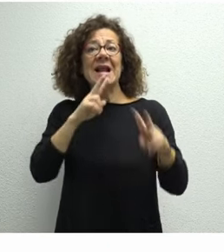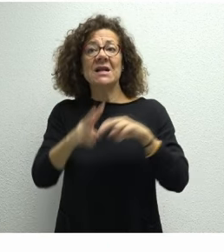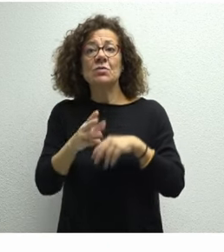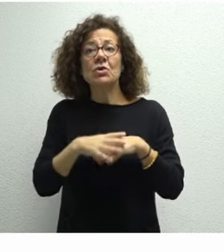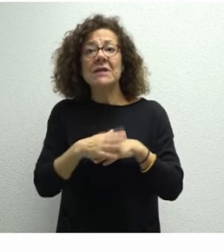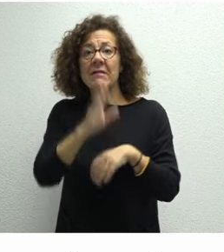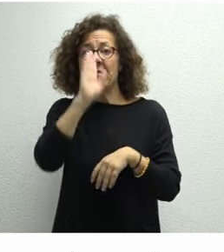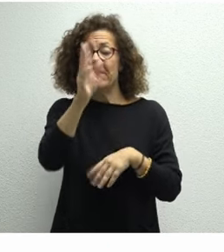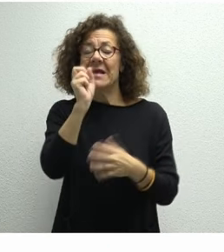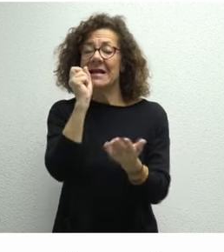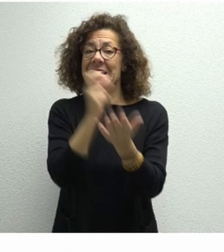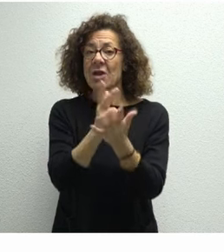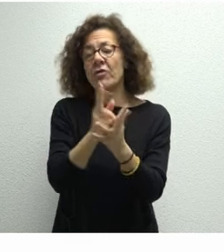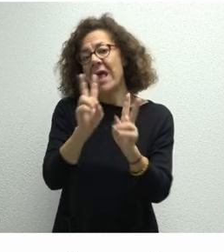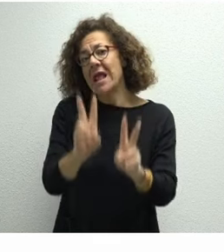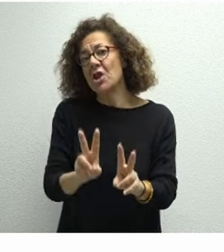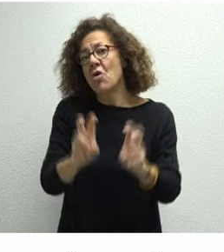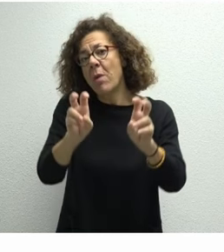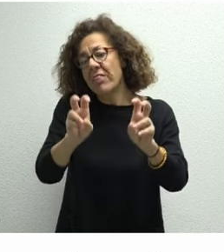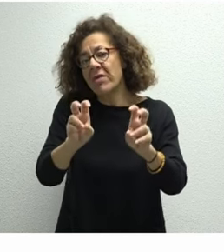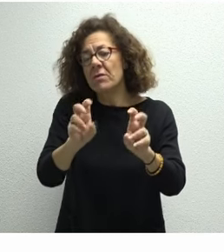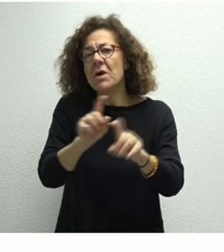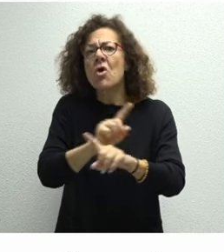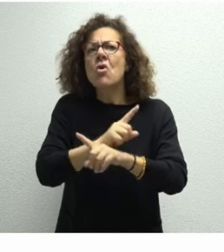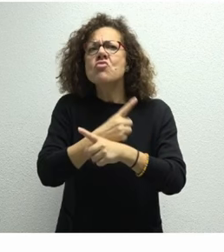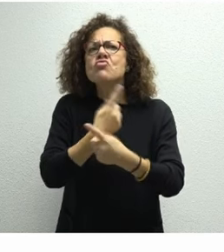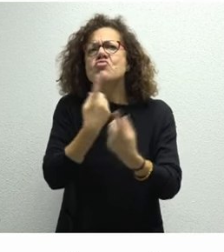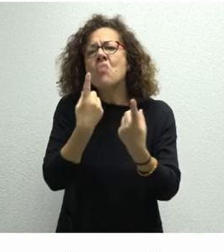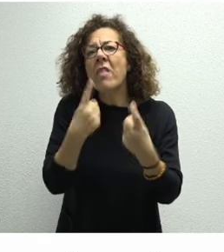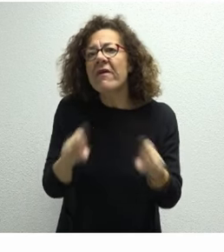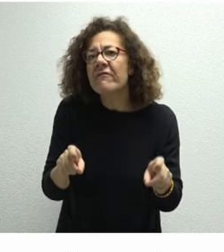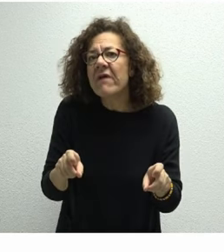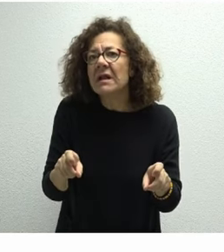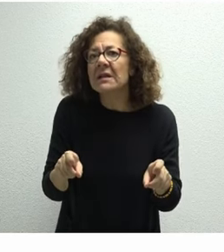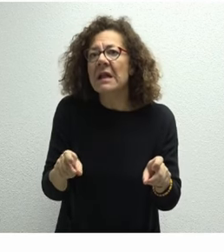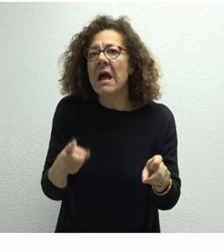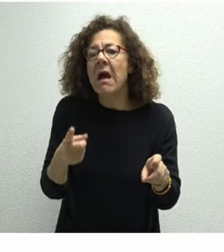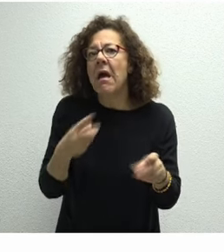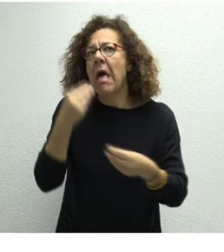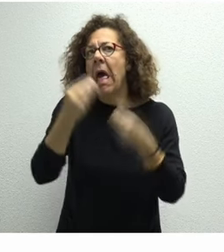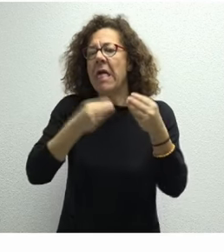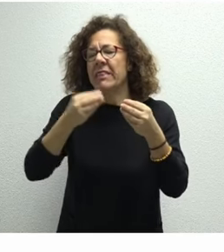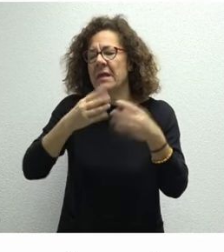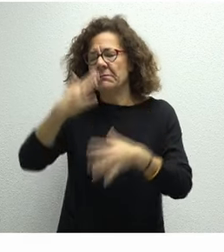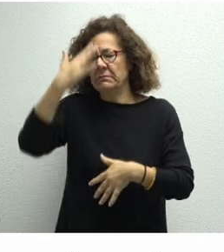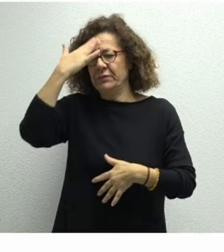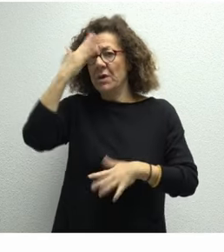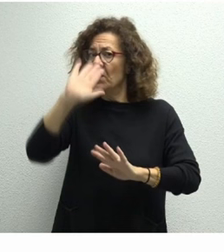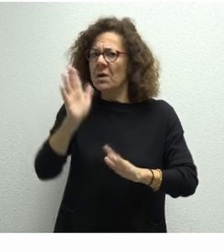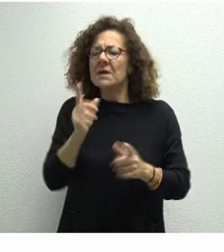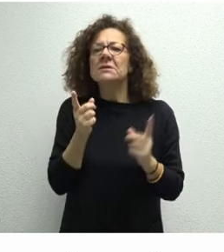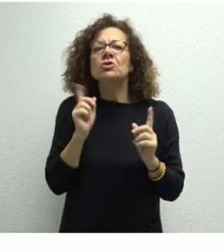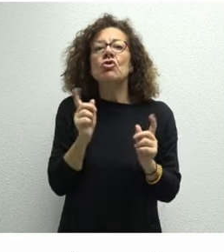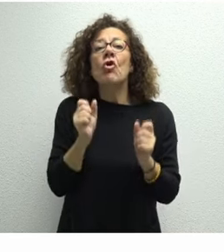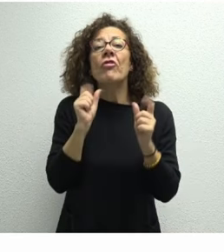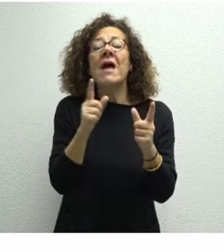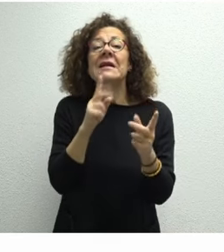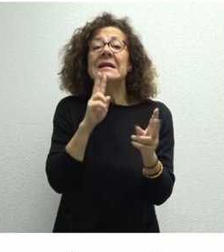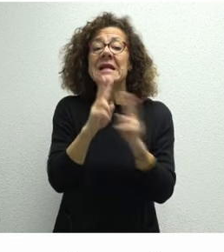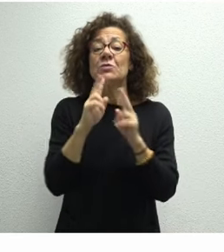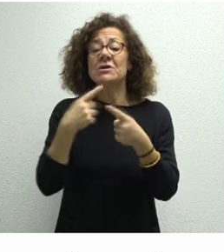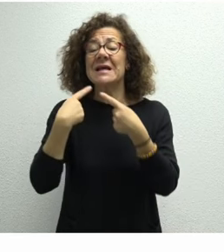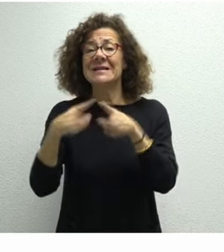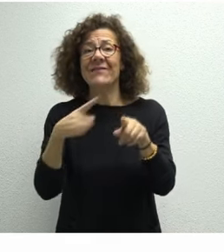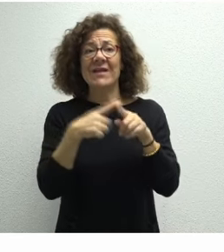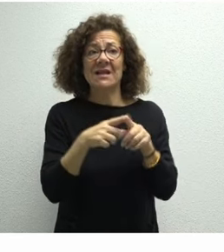hacia el reto de innovación tampoco es necesario hacer heroicidades se trata de dar respuestas diferentes a